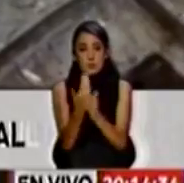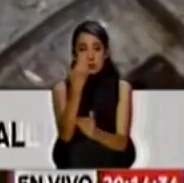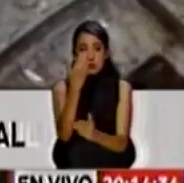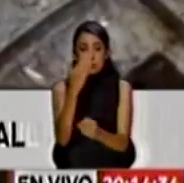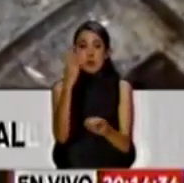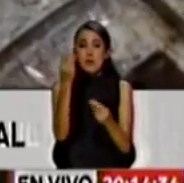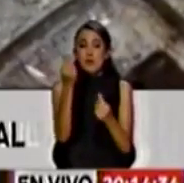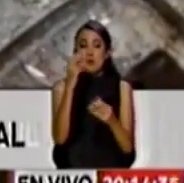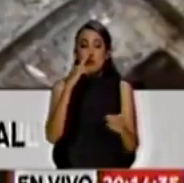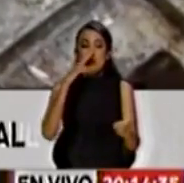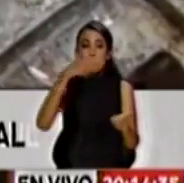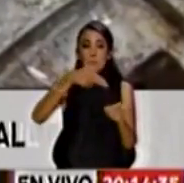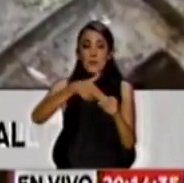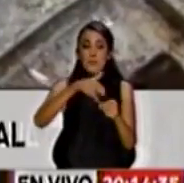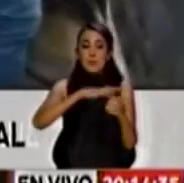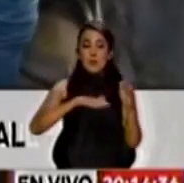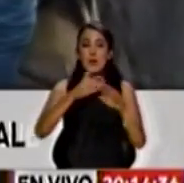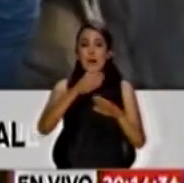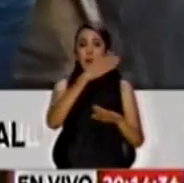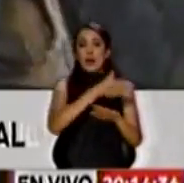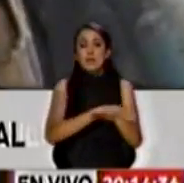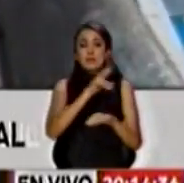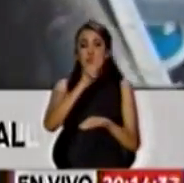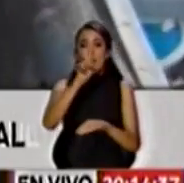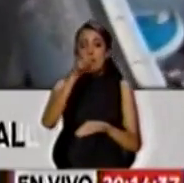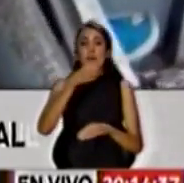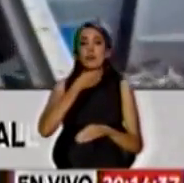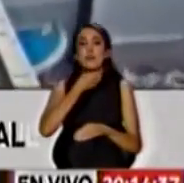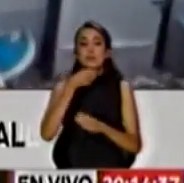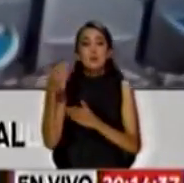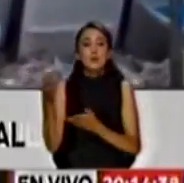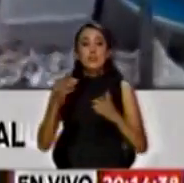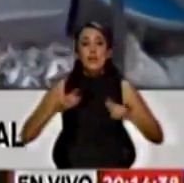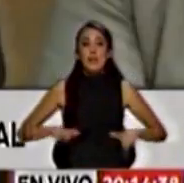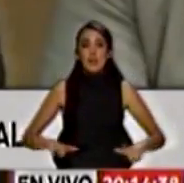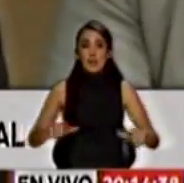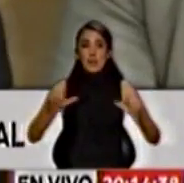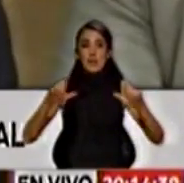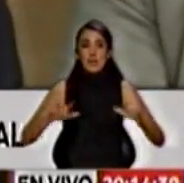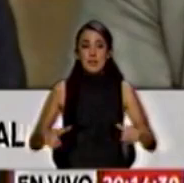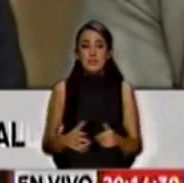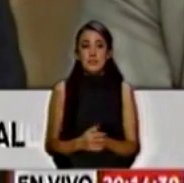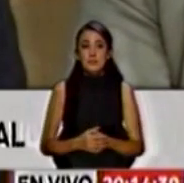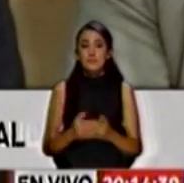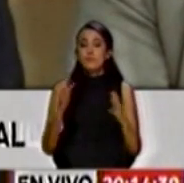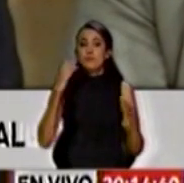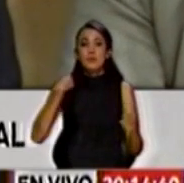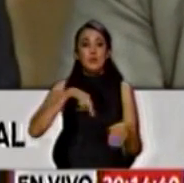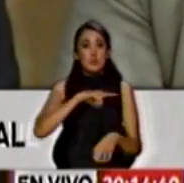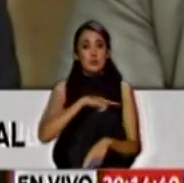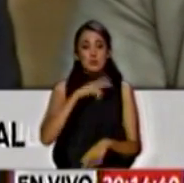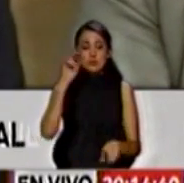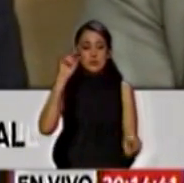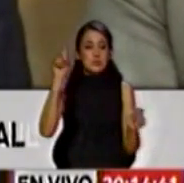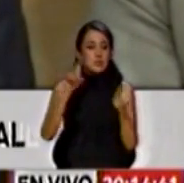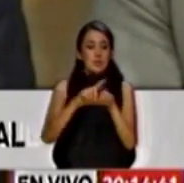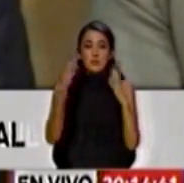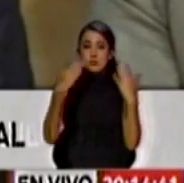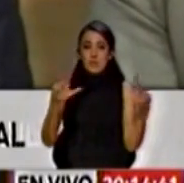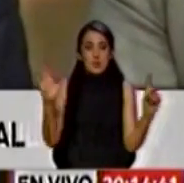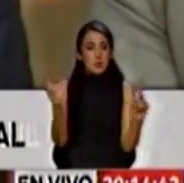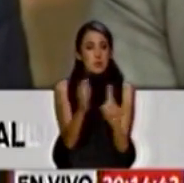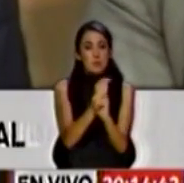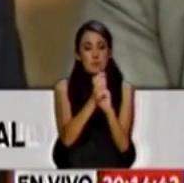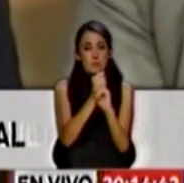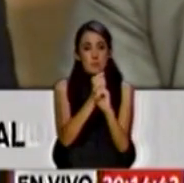plan de prosperidad anunciado el pasado 21 de agosto por el presidente de lenin moreno hemos llegado a un acuerdo con el sector pesquero y el